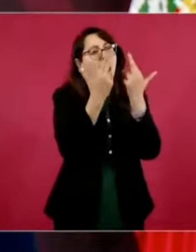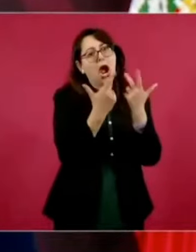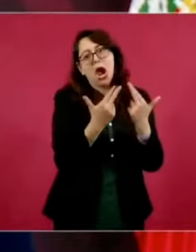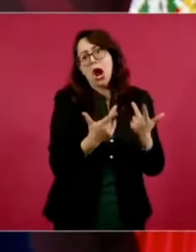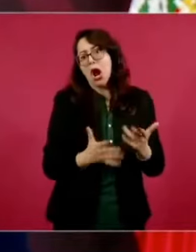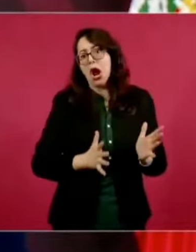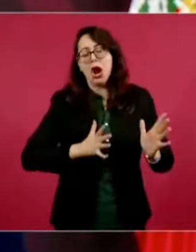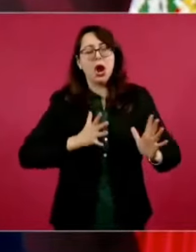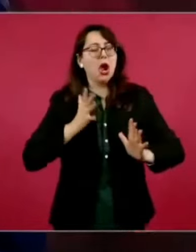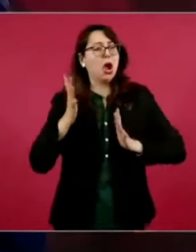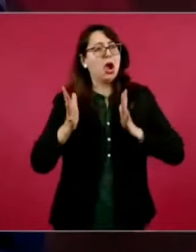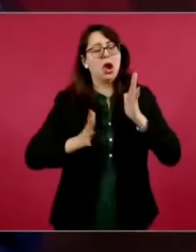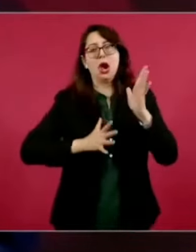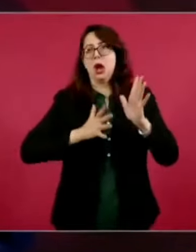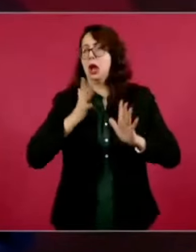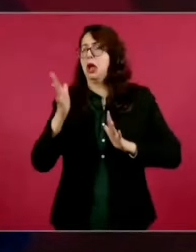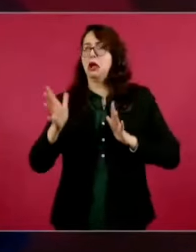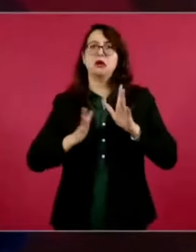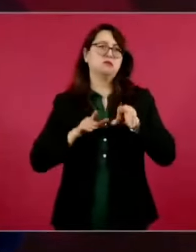mundial.